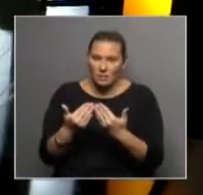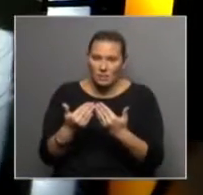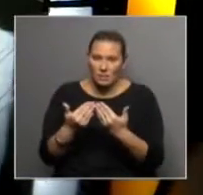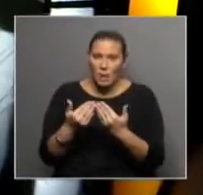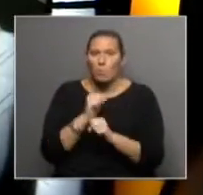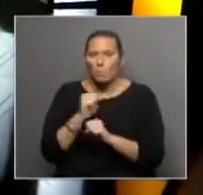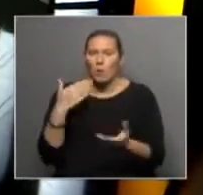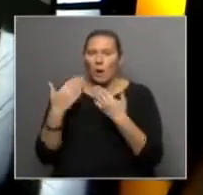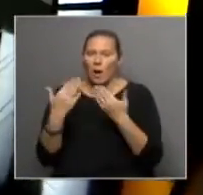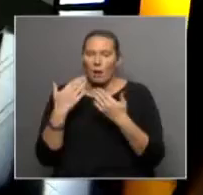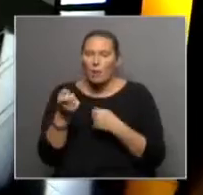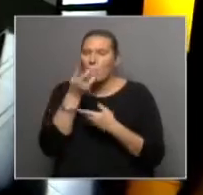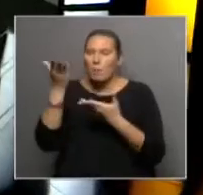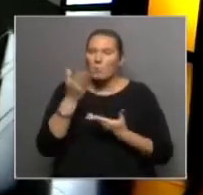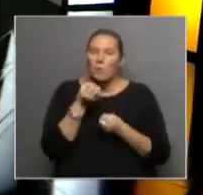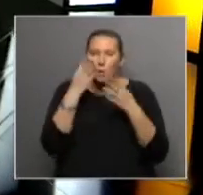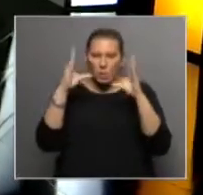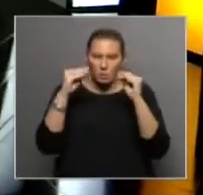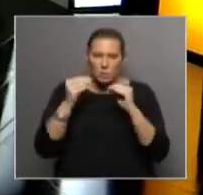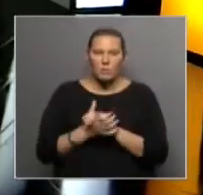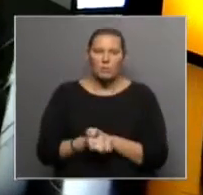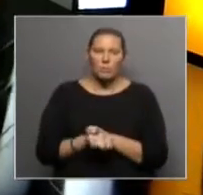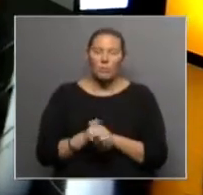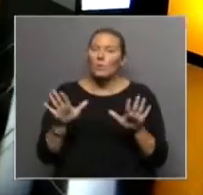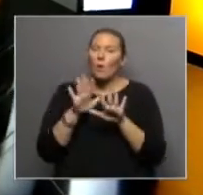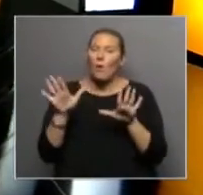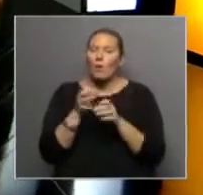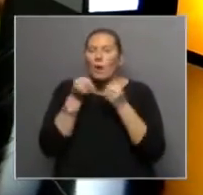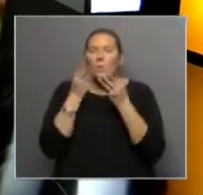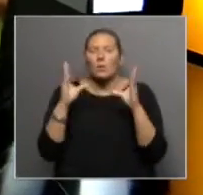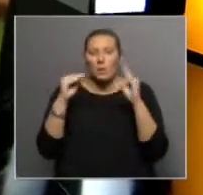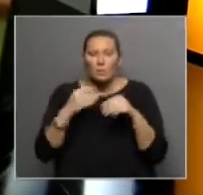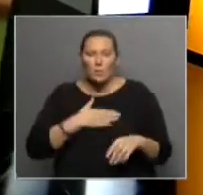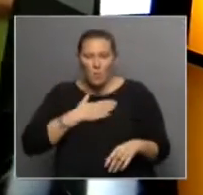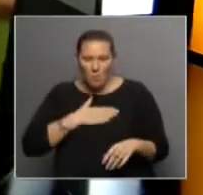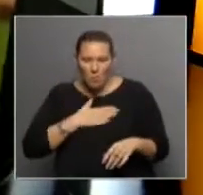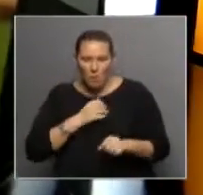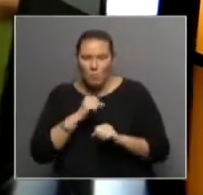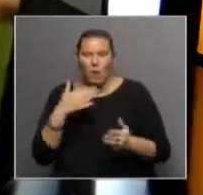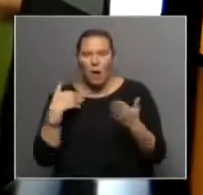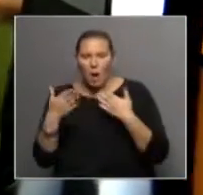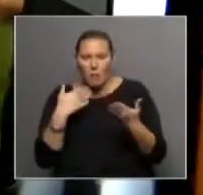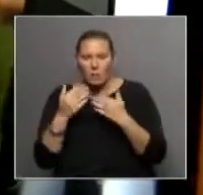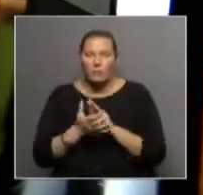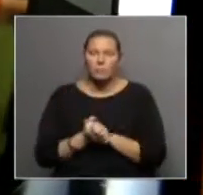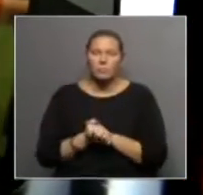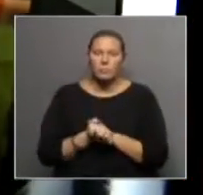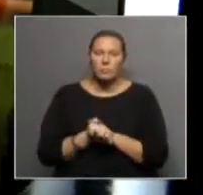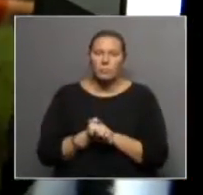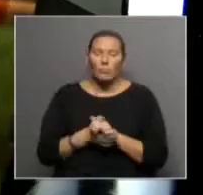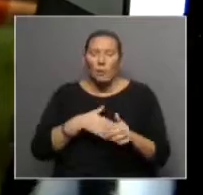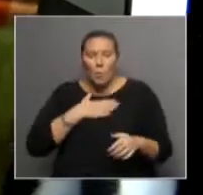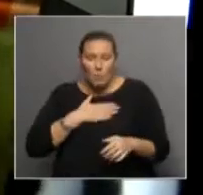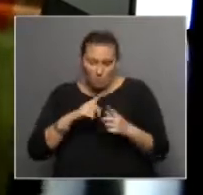de tener esta conversación. Bienvenido y buenas noches. Hola, buenas noches. Un gusto conversar con ustedes hoy. Un